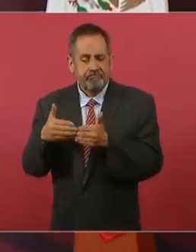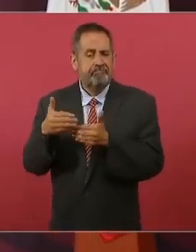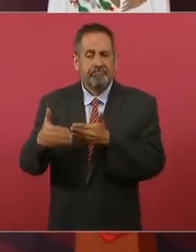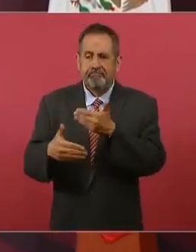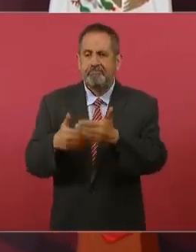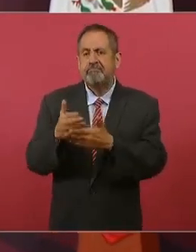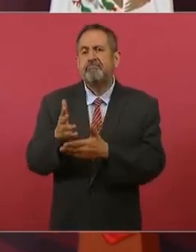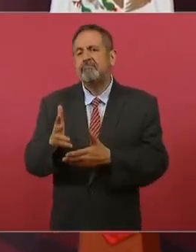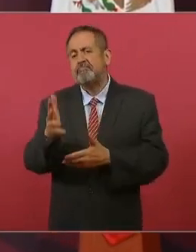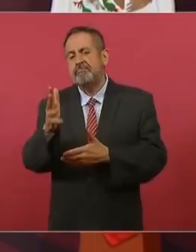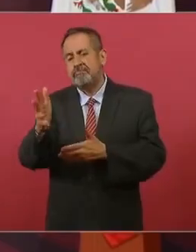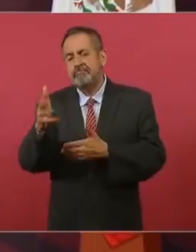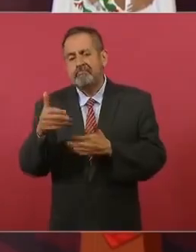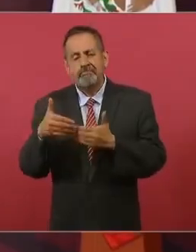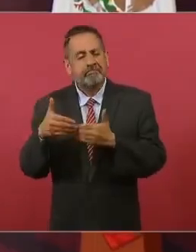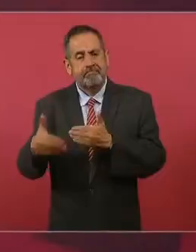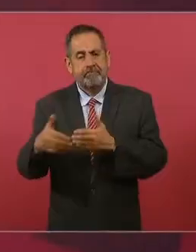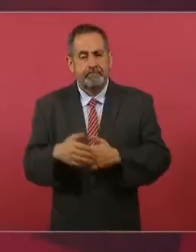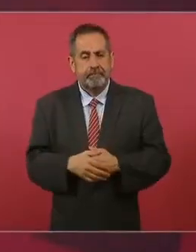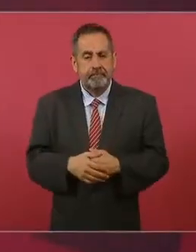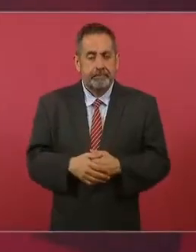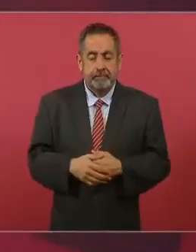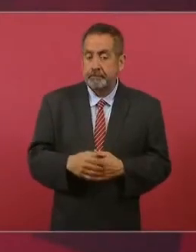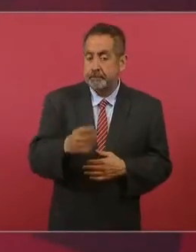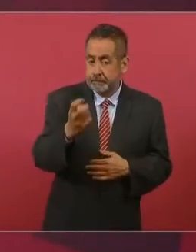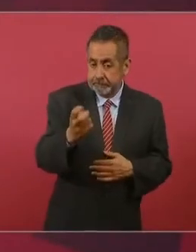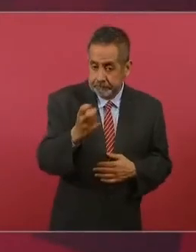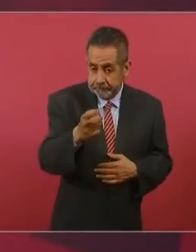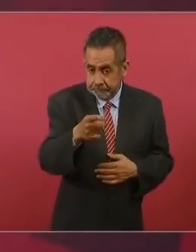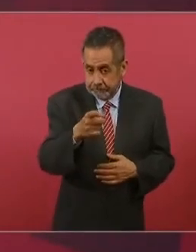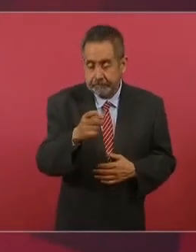hacia adelante. Entonces, a eso se debe